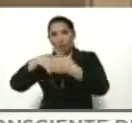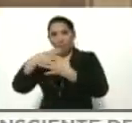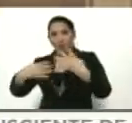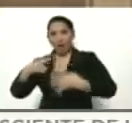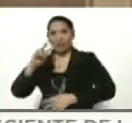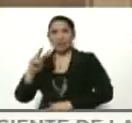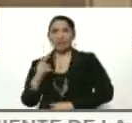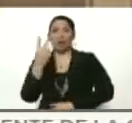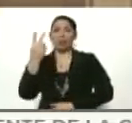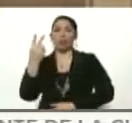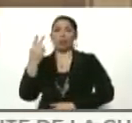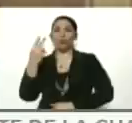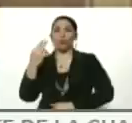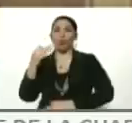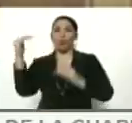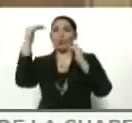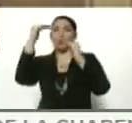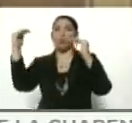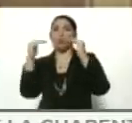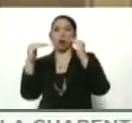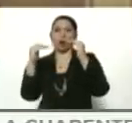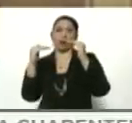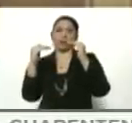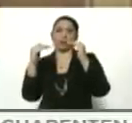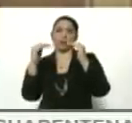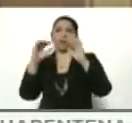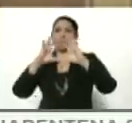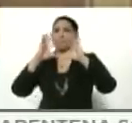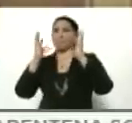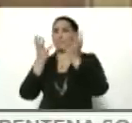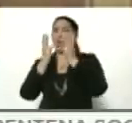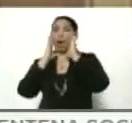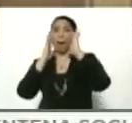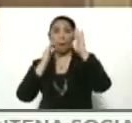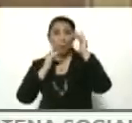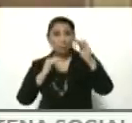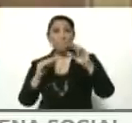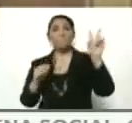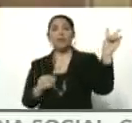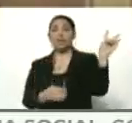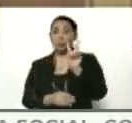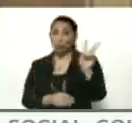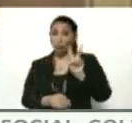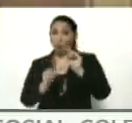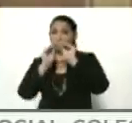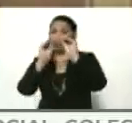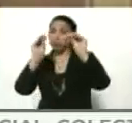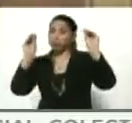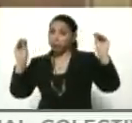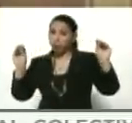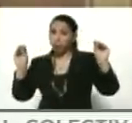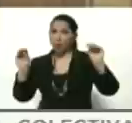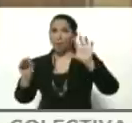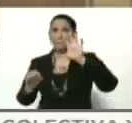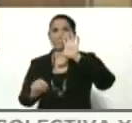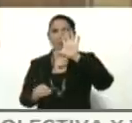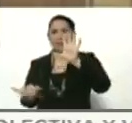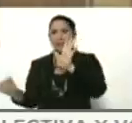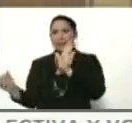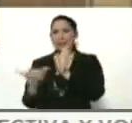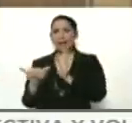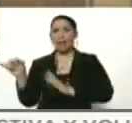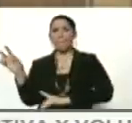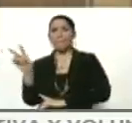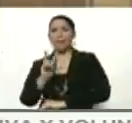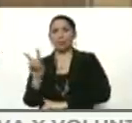segundo lugar a nivel mundial. Atención, Venezuela, país vecino de